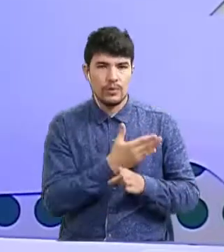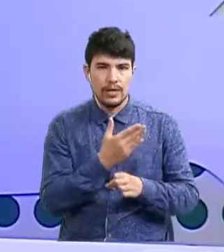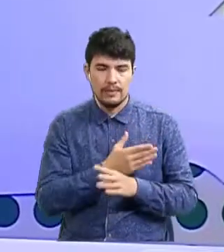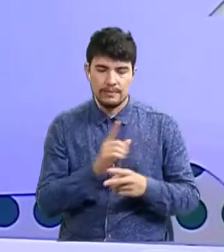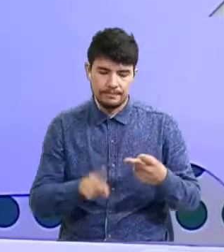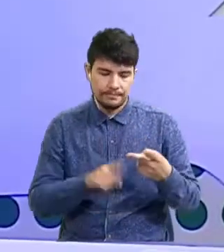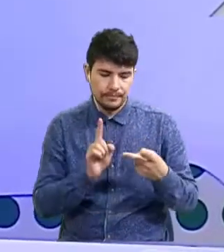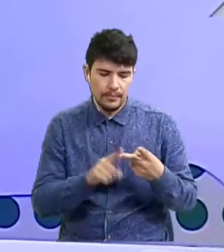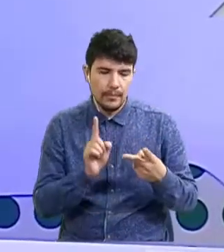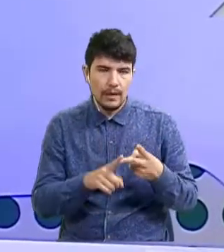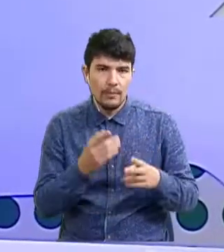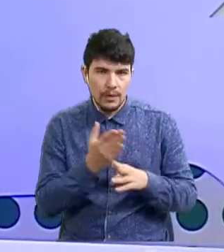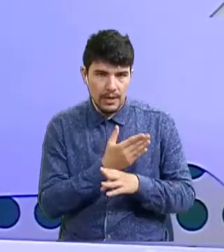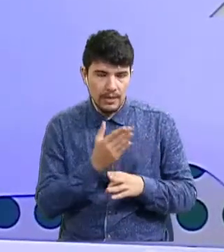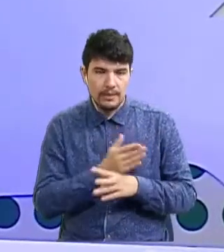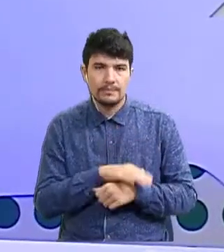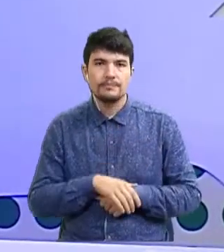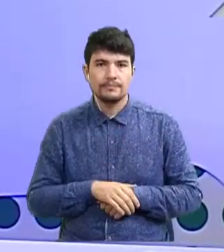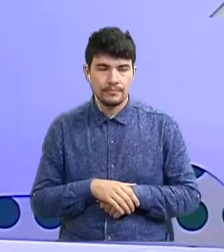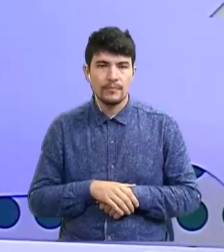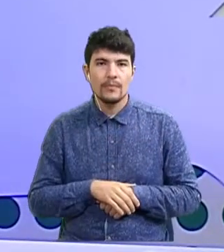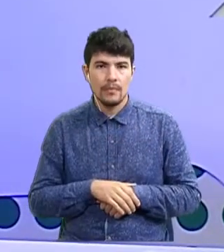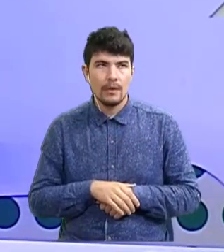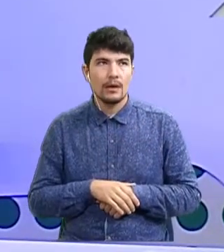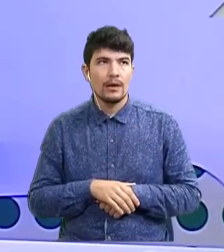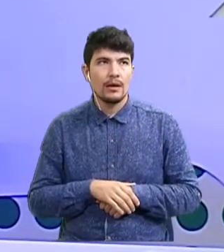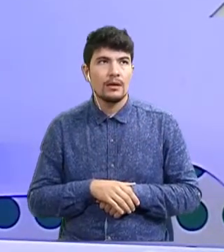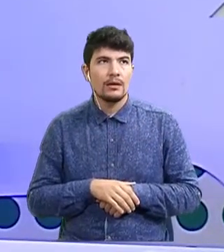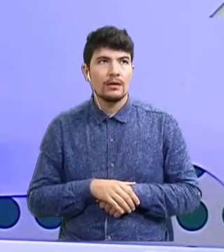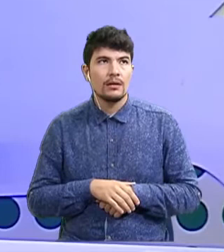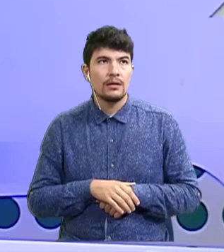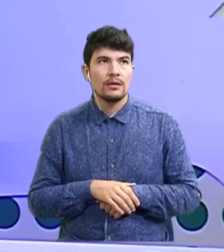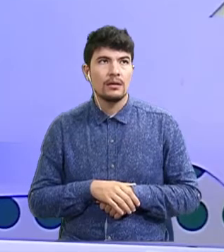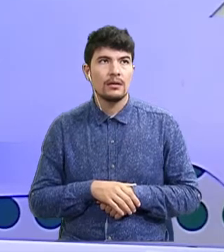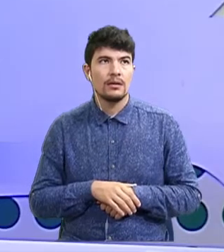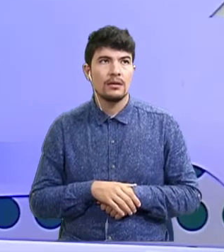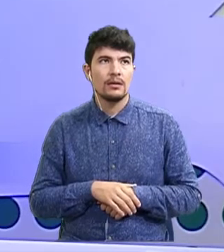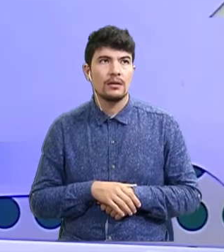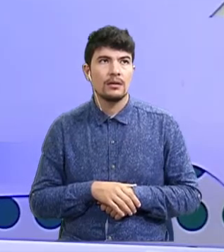Segundo, la puerta giratoria que se ha mantenido en las Cortes